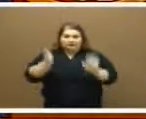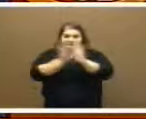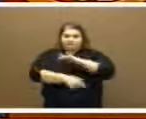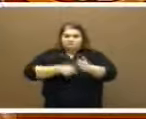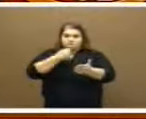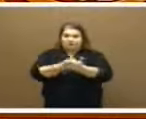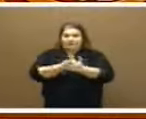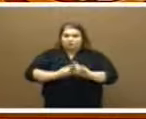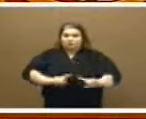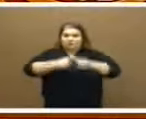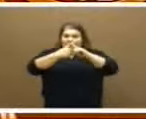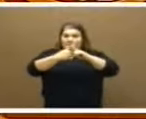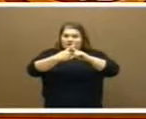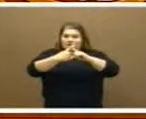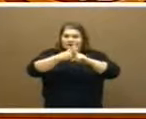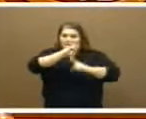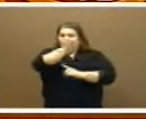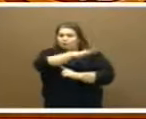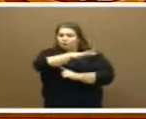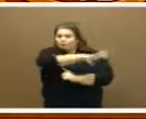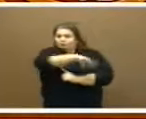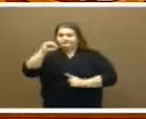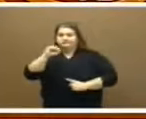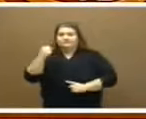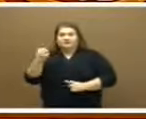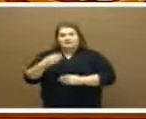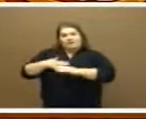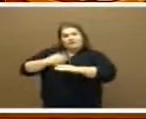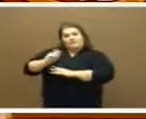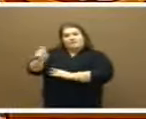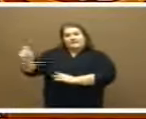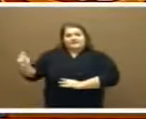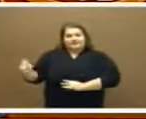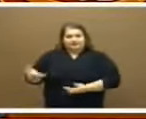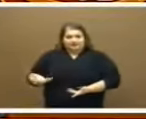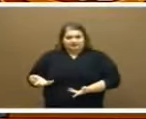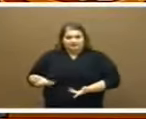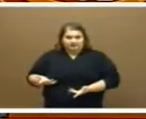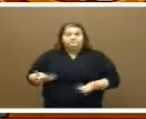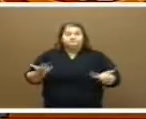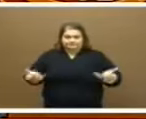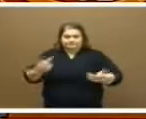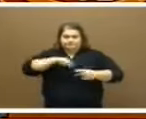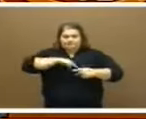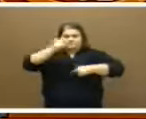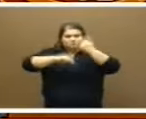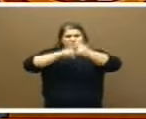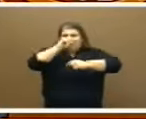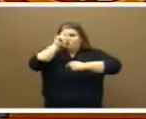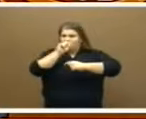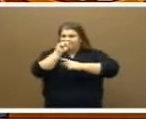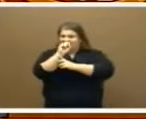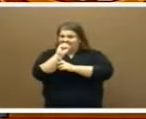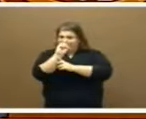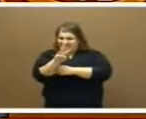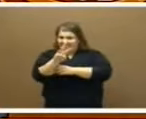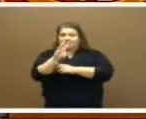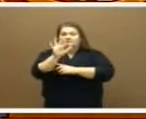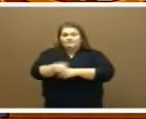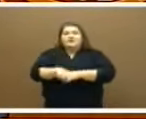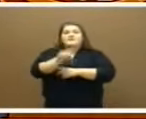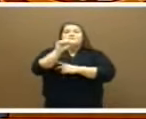paga extraordinaria por otras vías. Nosotros hemos planteado en los presupuestos de 2013 y en